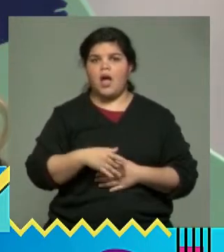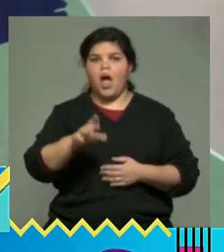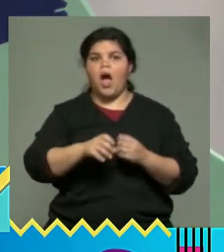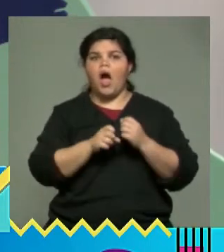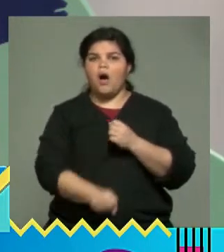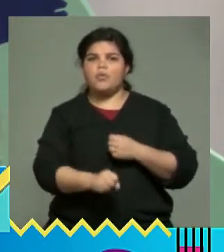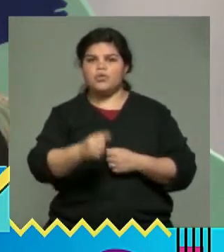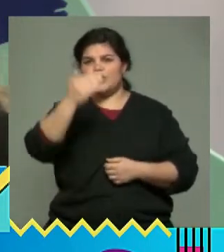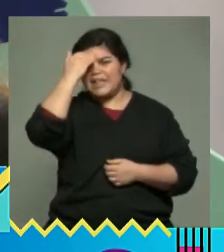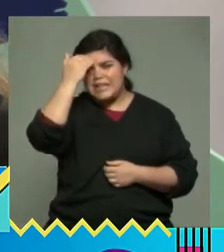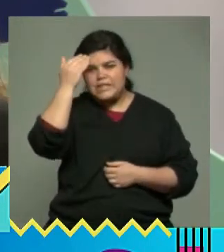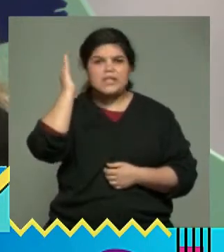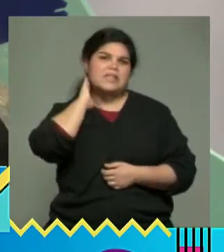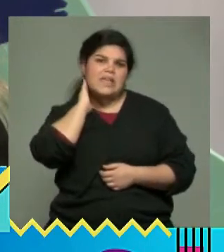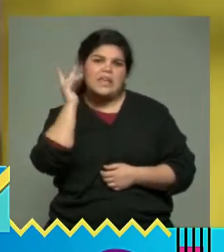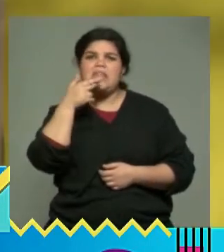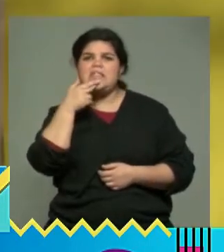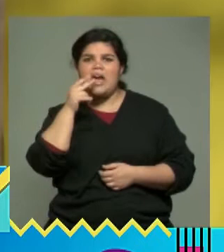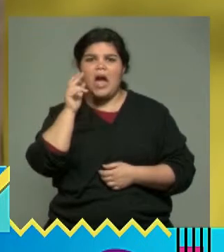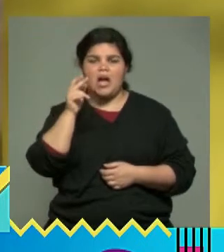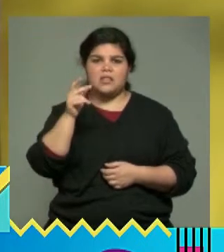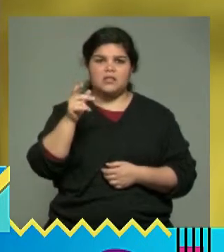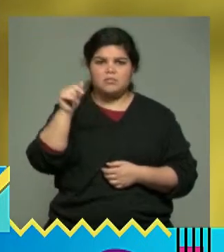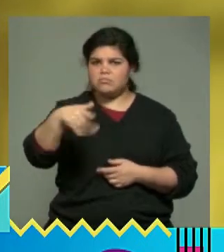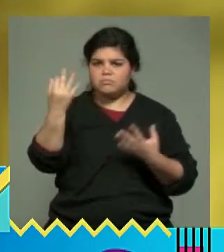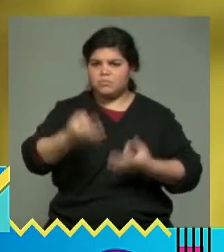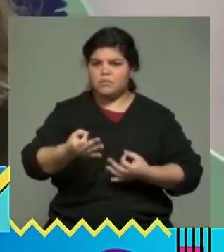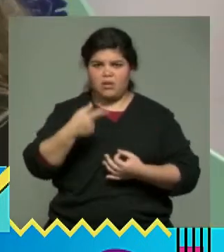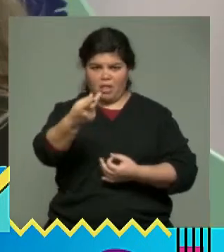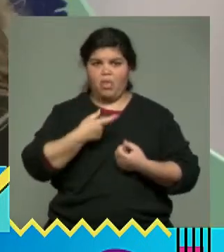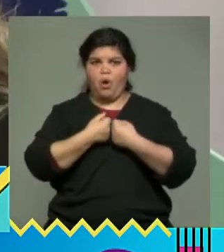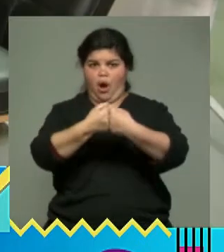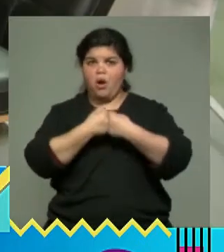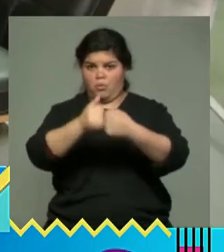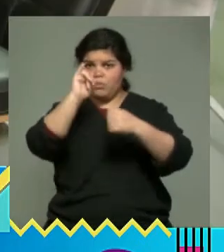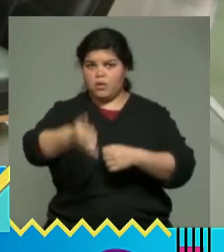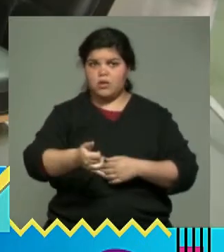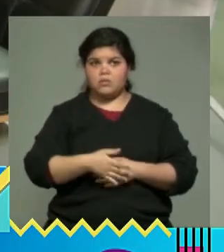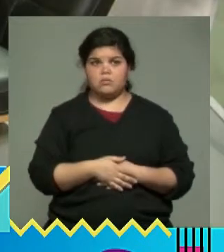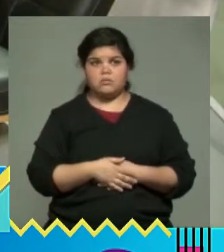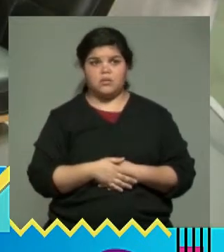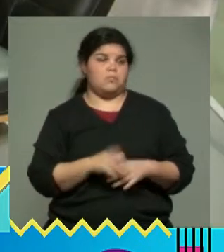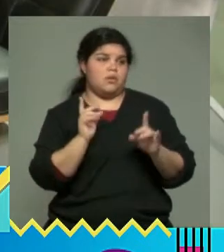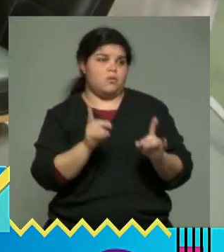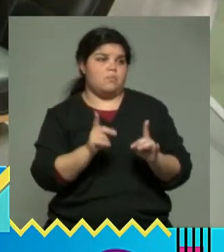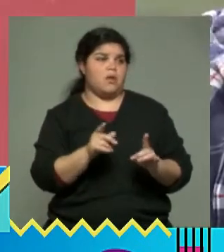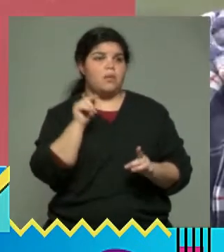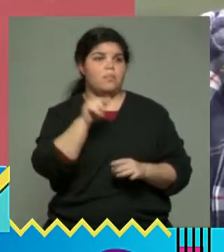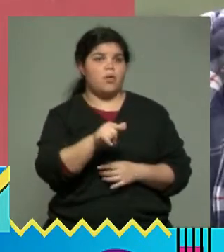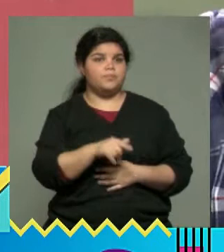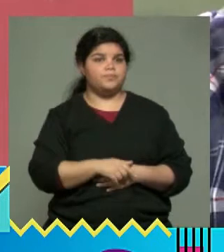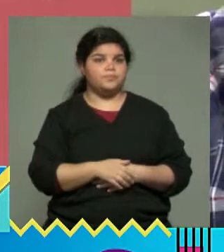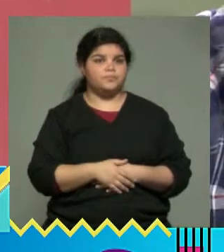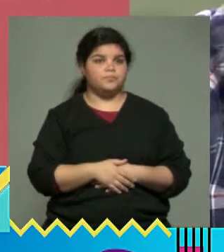20 años, se puede evitar. Entonces, en eso tenemos acuerdo absoluto. El tema igual es que para ese tipo de situaciones estamos